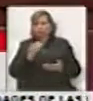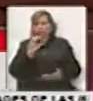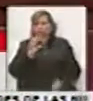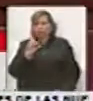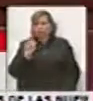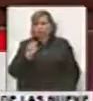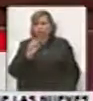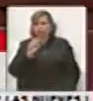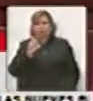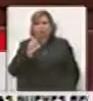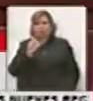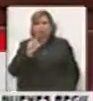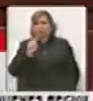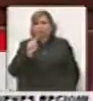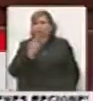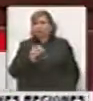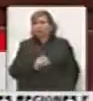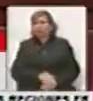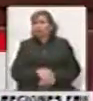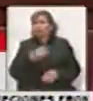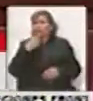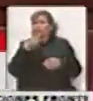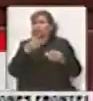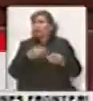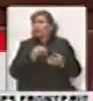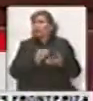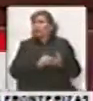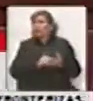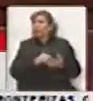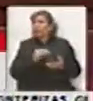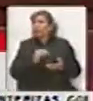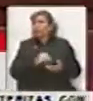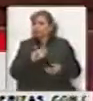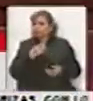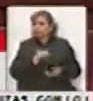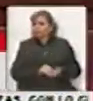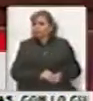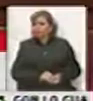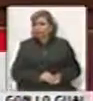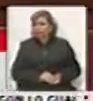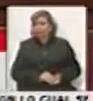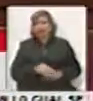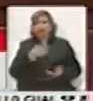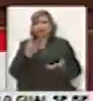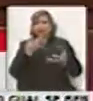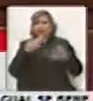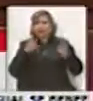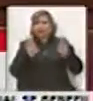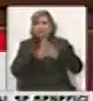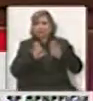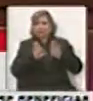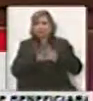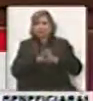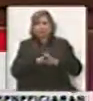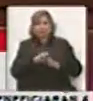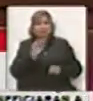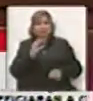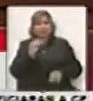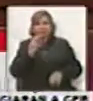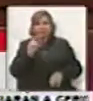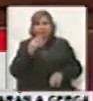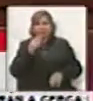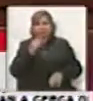ahorro y crédito, presidente. Es bien simple, es bien fácil decir, quieren cerrar las cooperativas de ahorro y crédito.